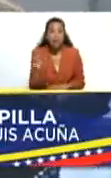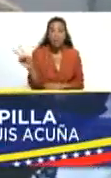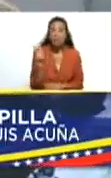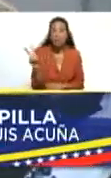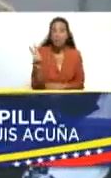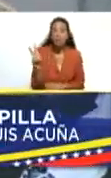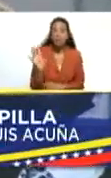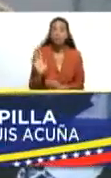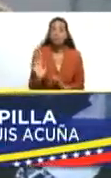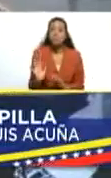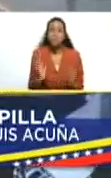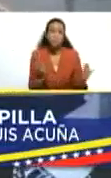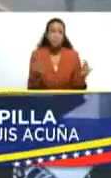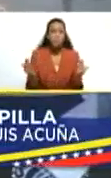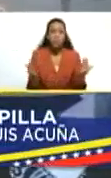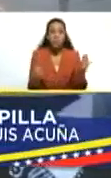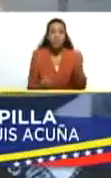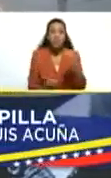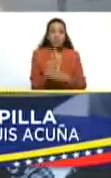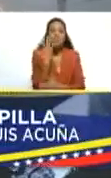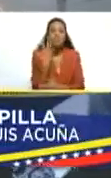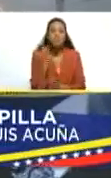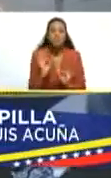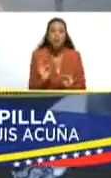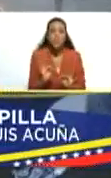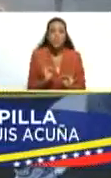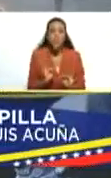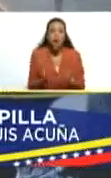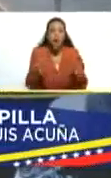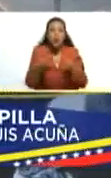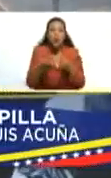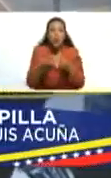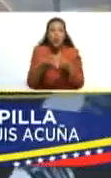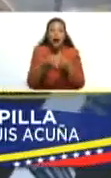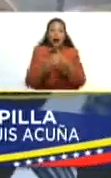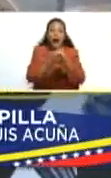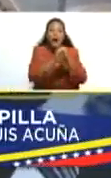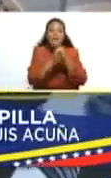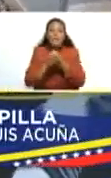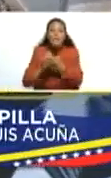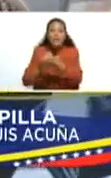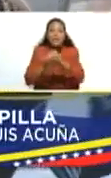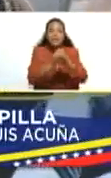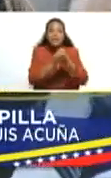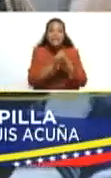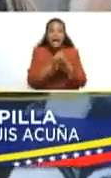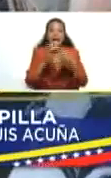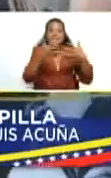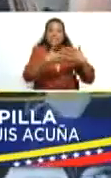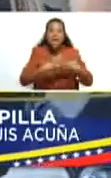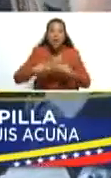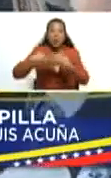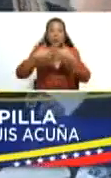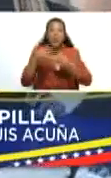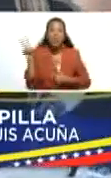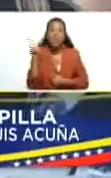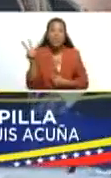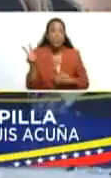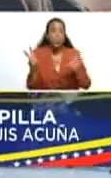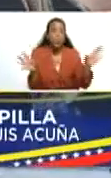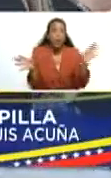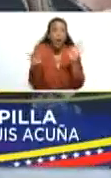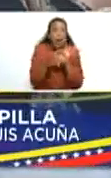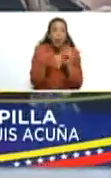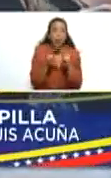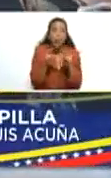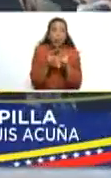venezolanos fundamos el Grupo de Amistad Estados Unidos-Venezuela, conocido